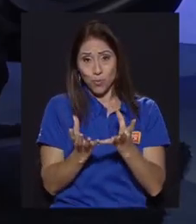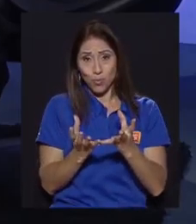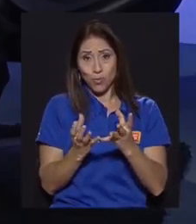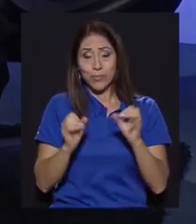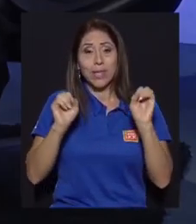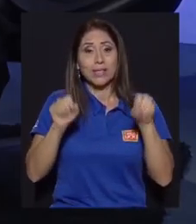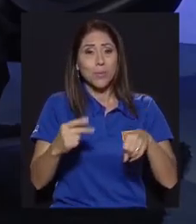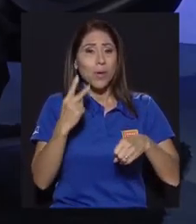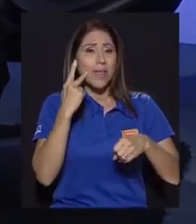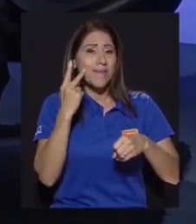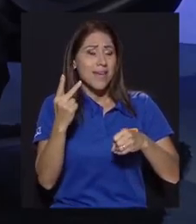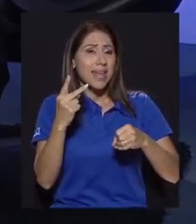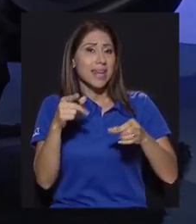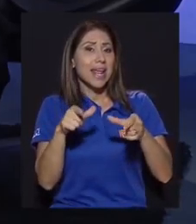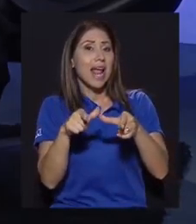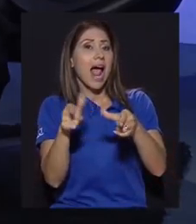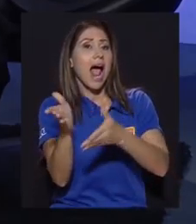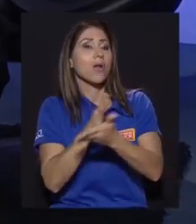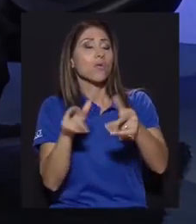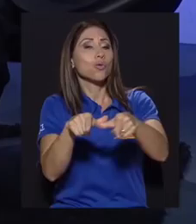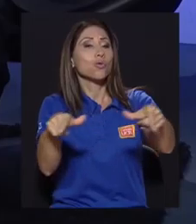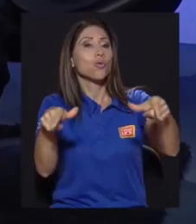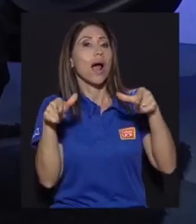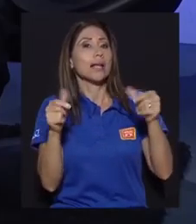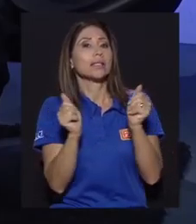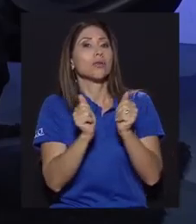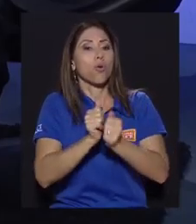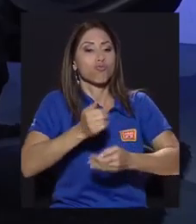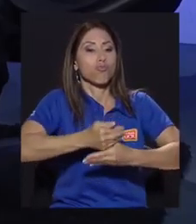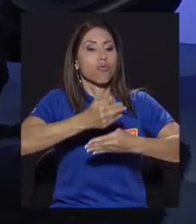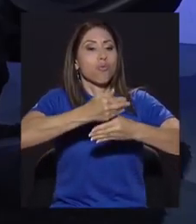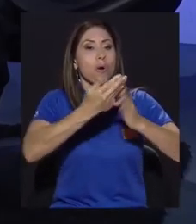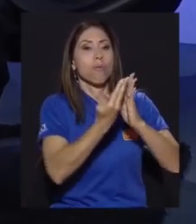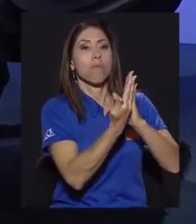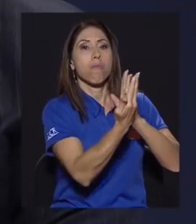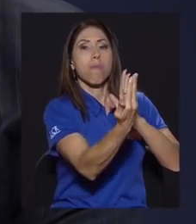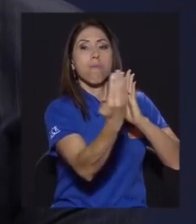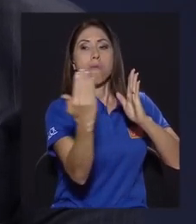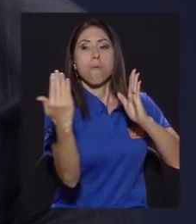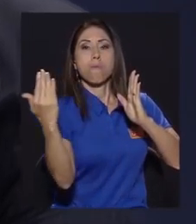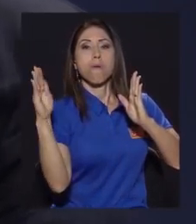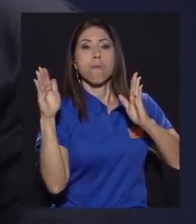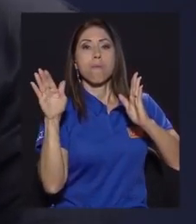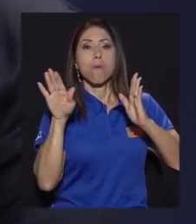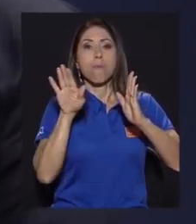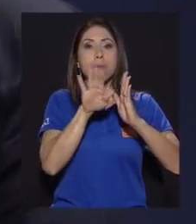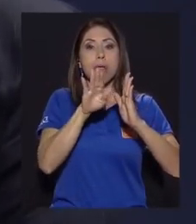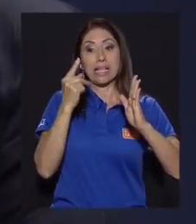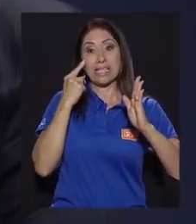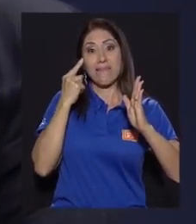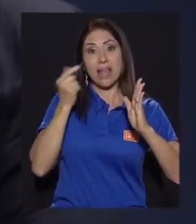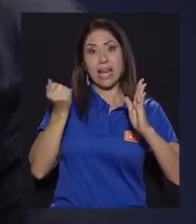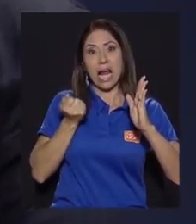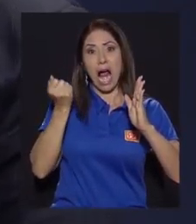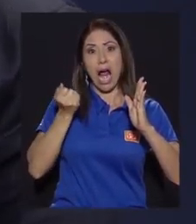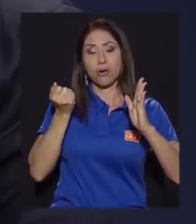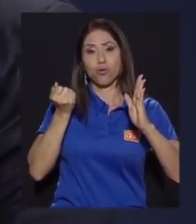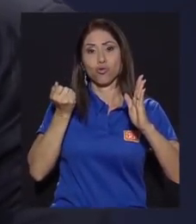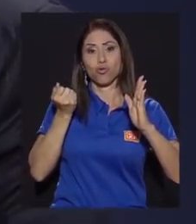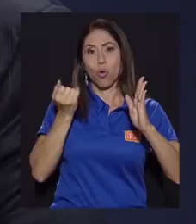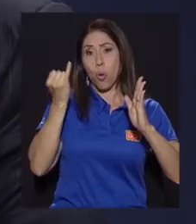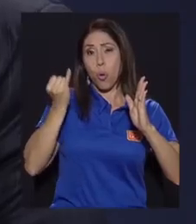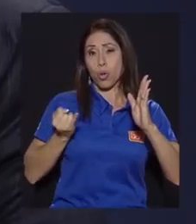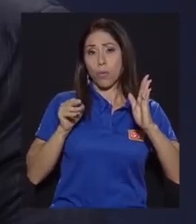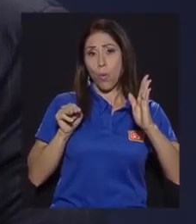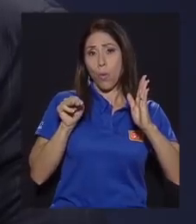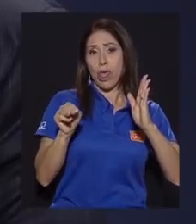zonas amuralladas en donde se ven entrar y salir carros de último modelo de marcas